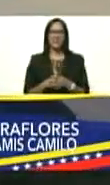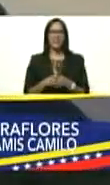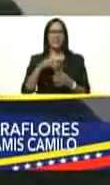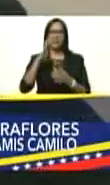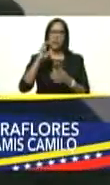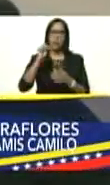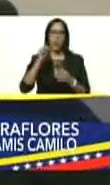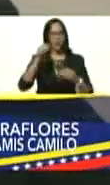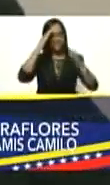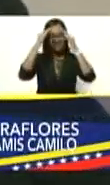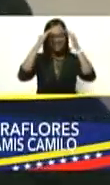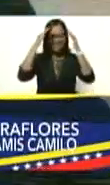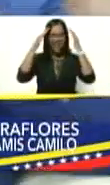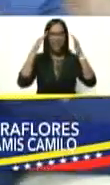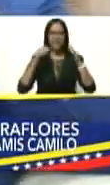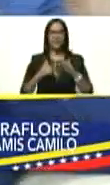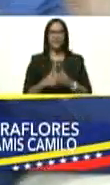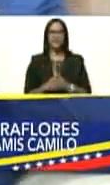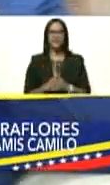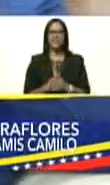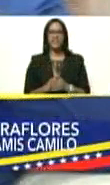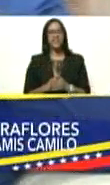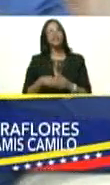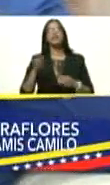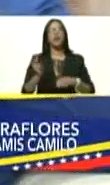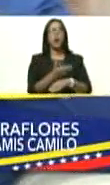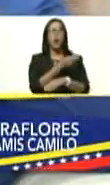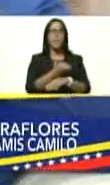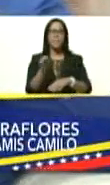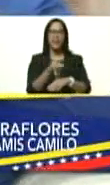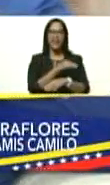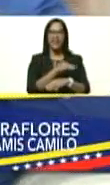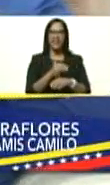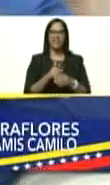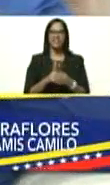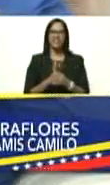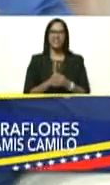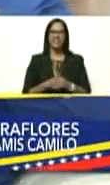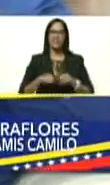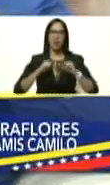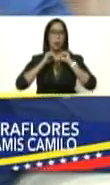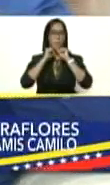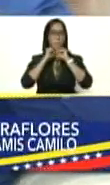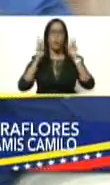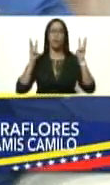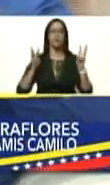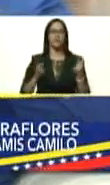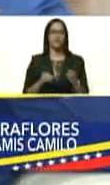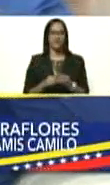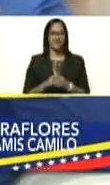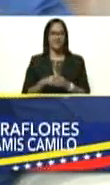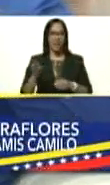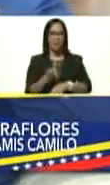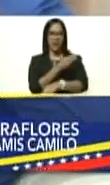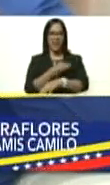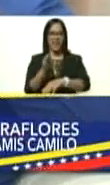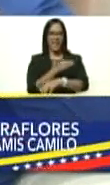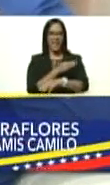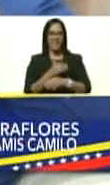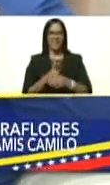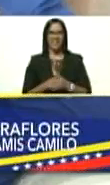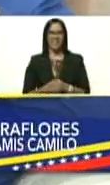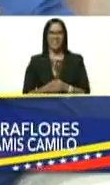saludo. ¿No? Están los merengueros del boom del merengue. ¿Ah?